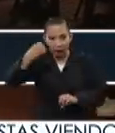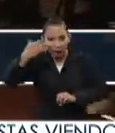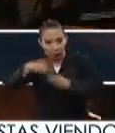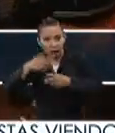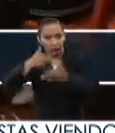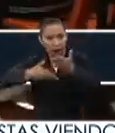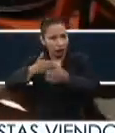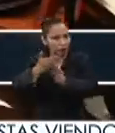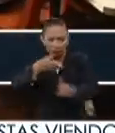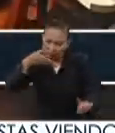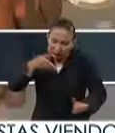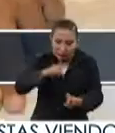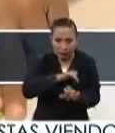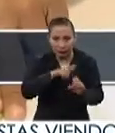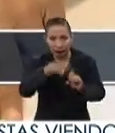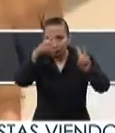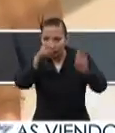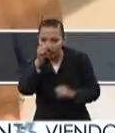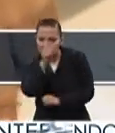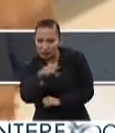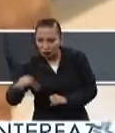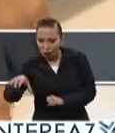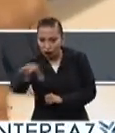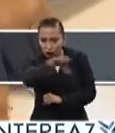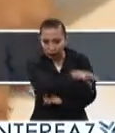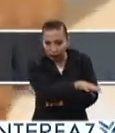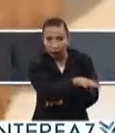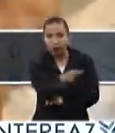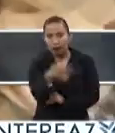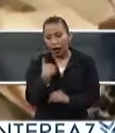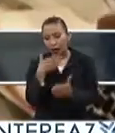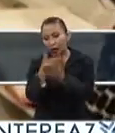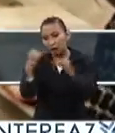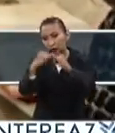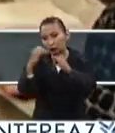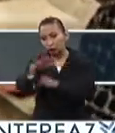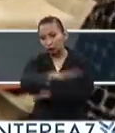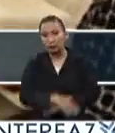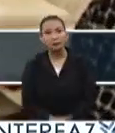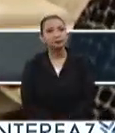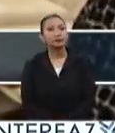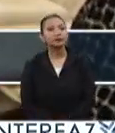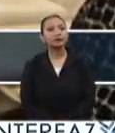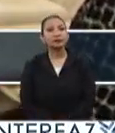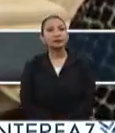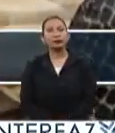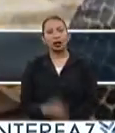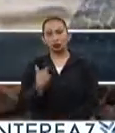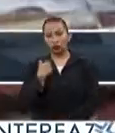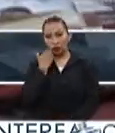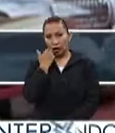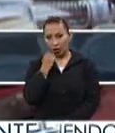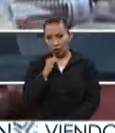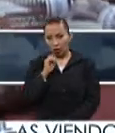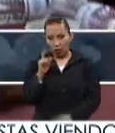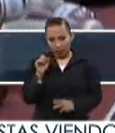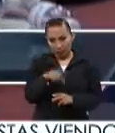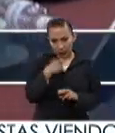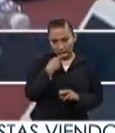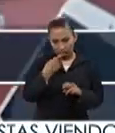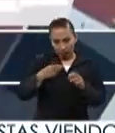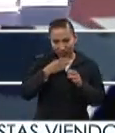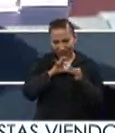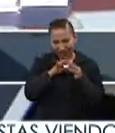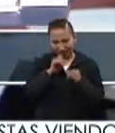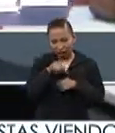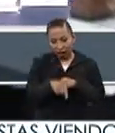conferencias, talleres muy específicas, muy particulares que se dan a estas instituciones. Me gustaría hacerte, a partir de lo que nos